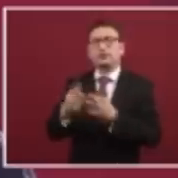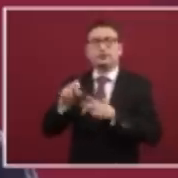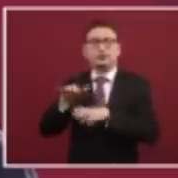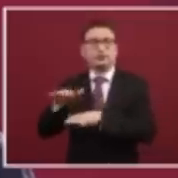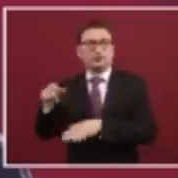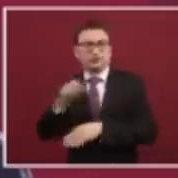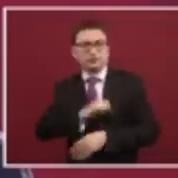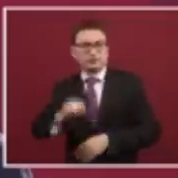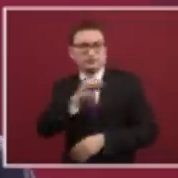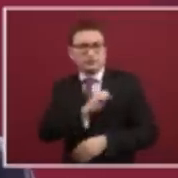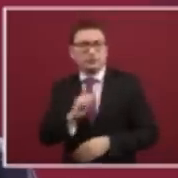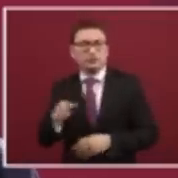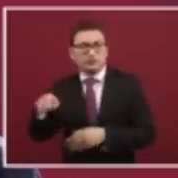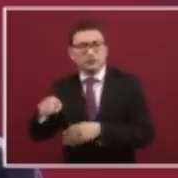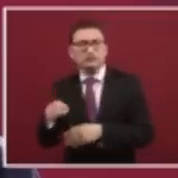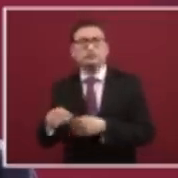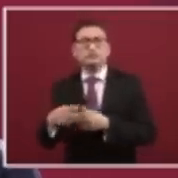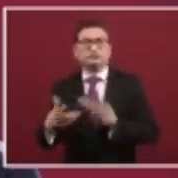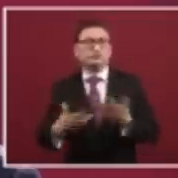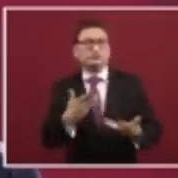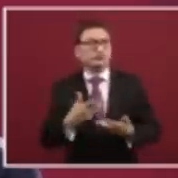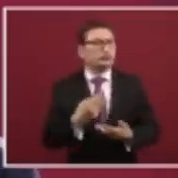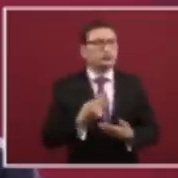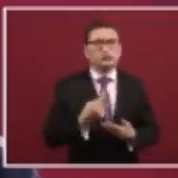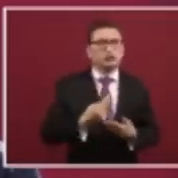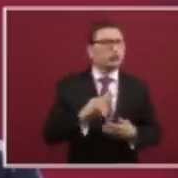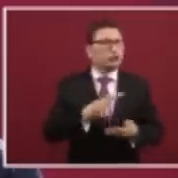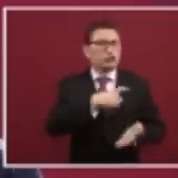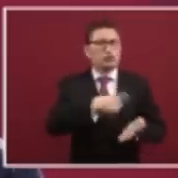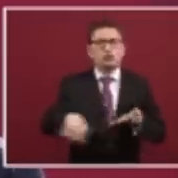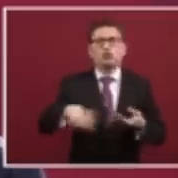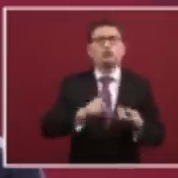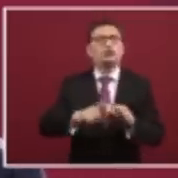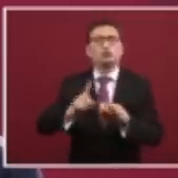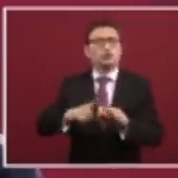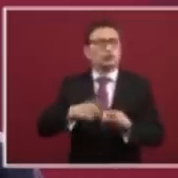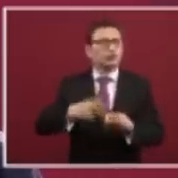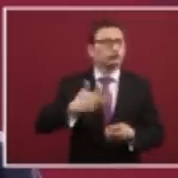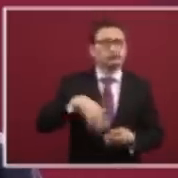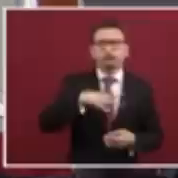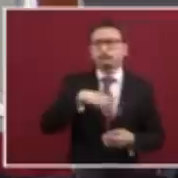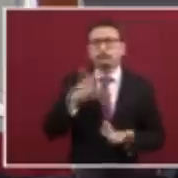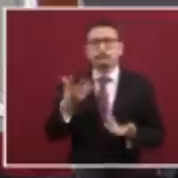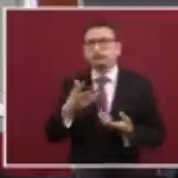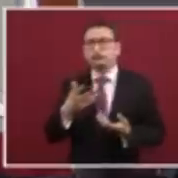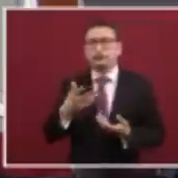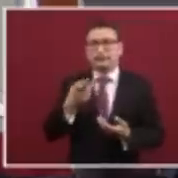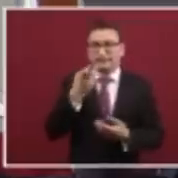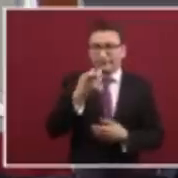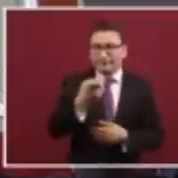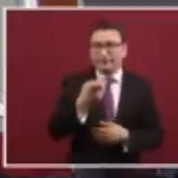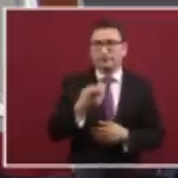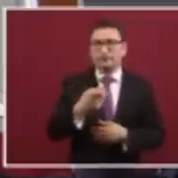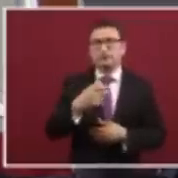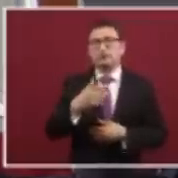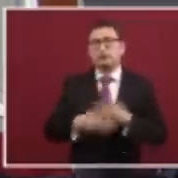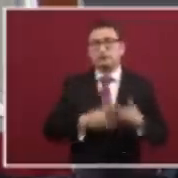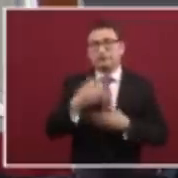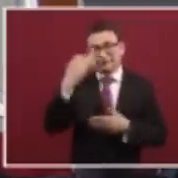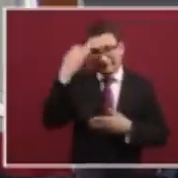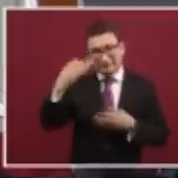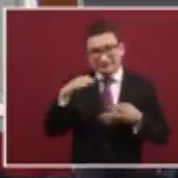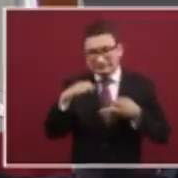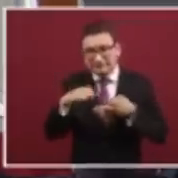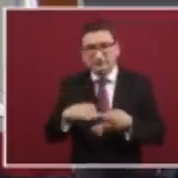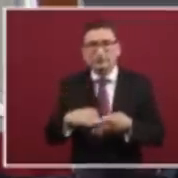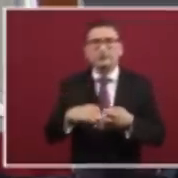aquí es salud, porque tiene que resolver la necesidad en un momento dado, y cuando se acerca el tiempo en que